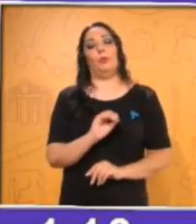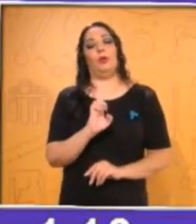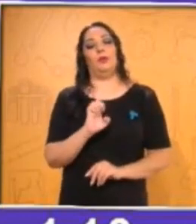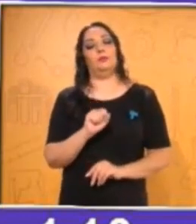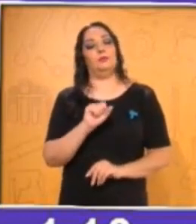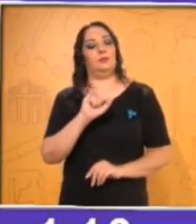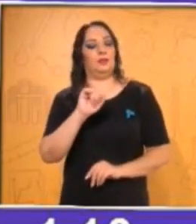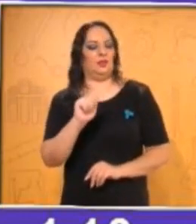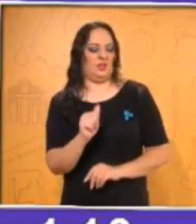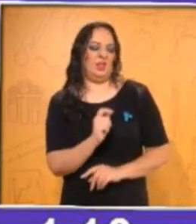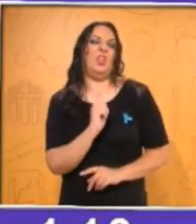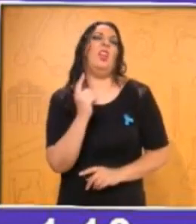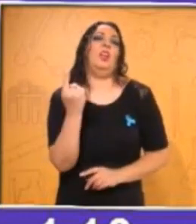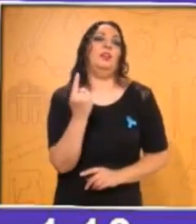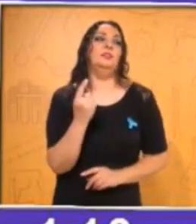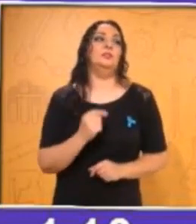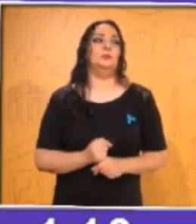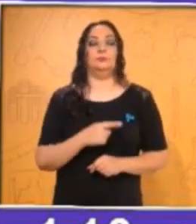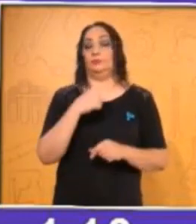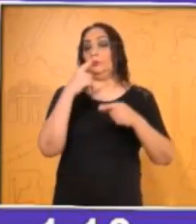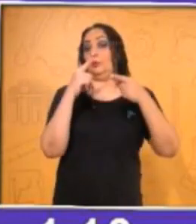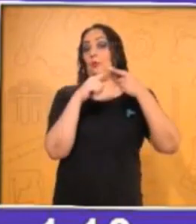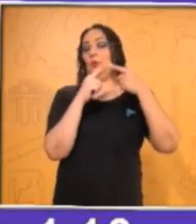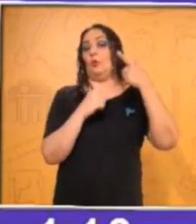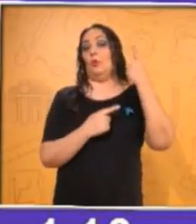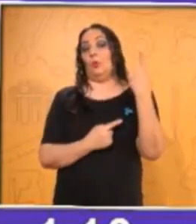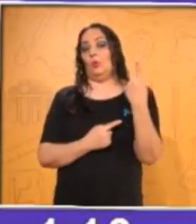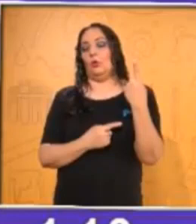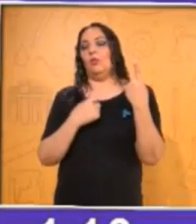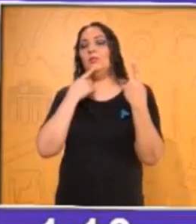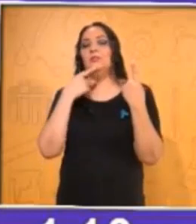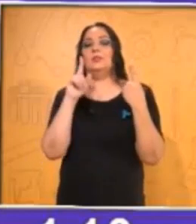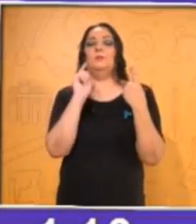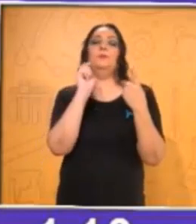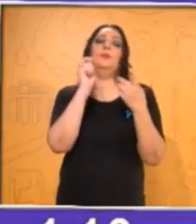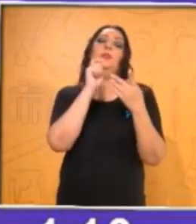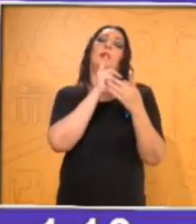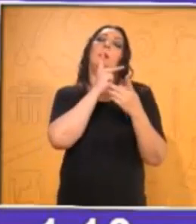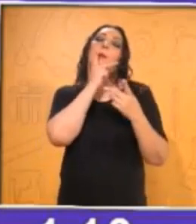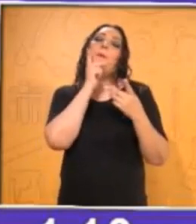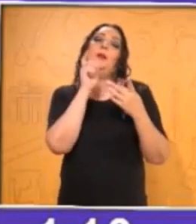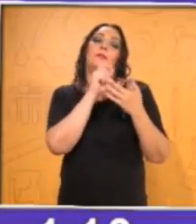es la poesía. Arriba en el número 1 dice texto